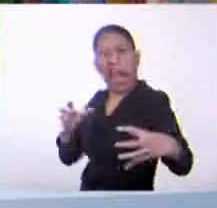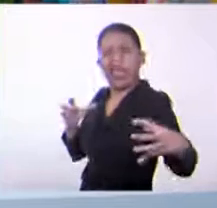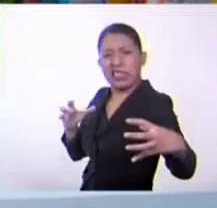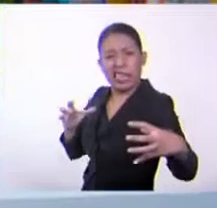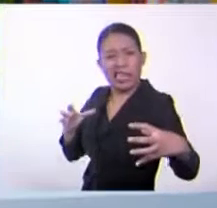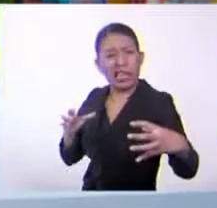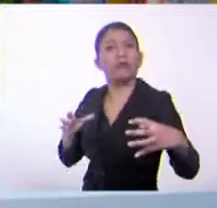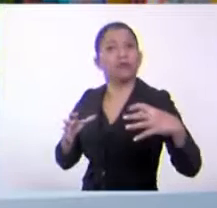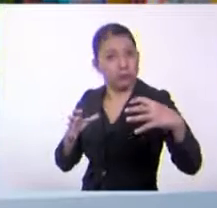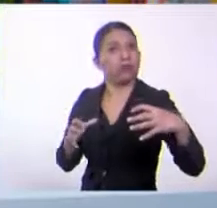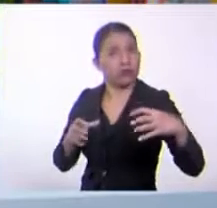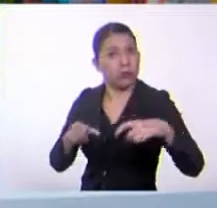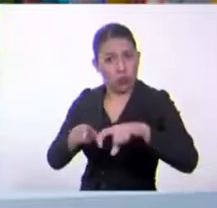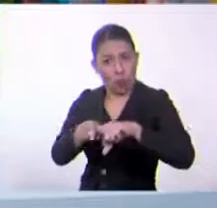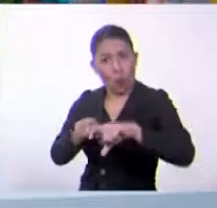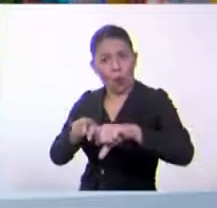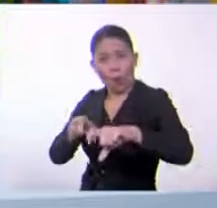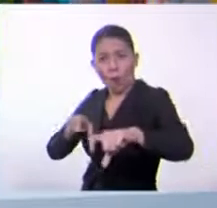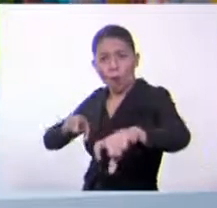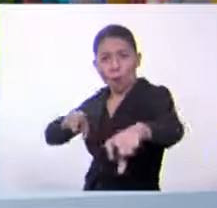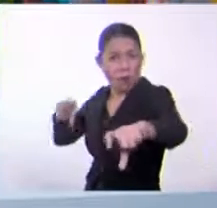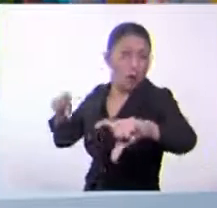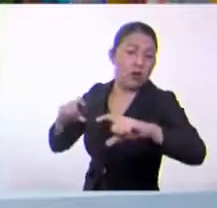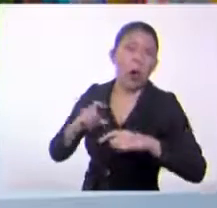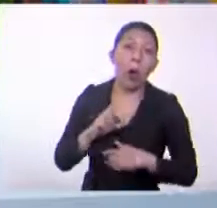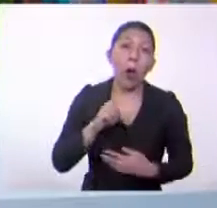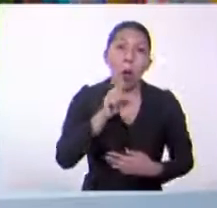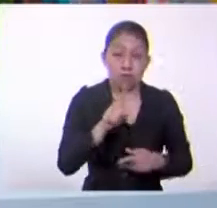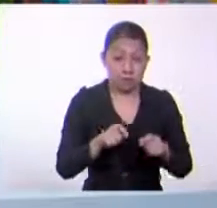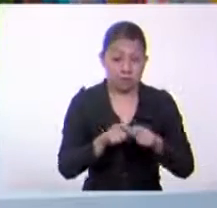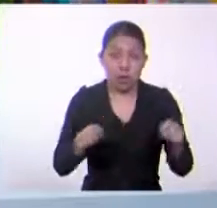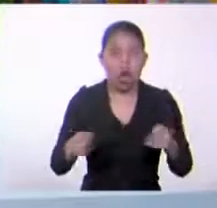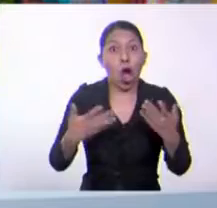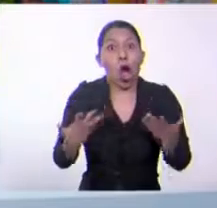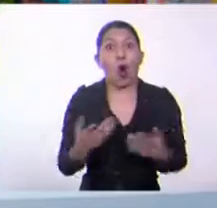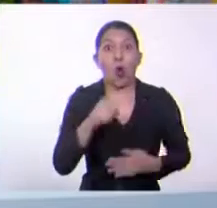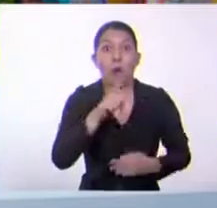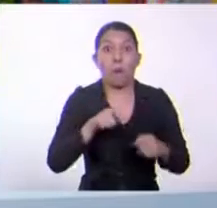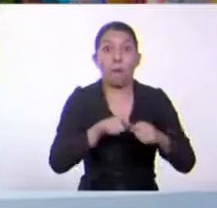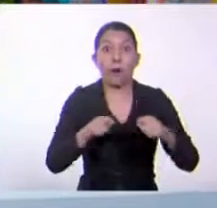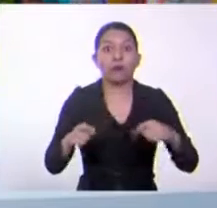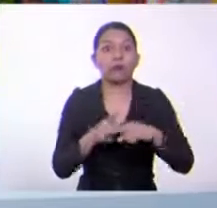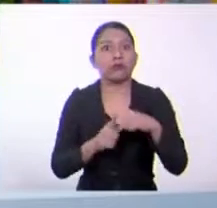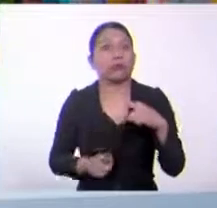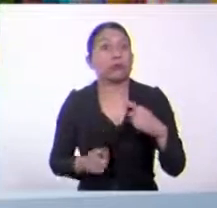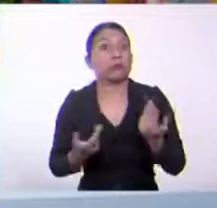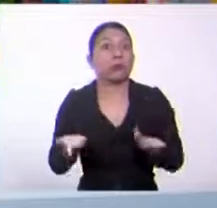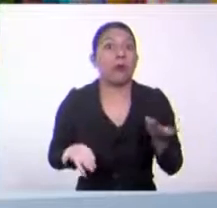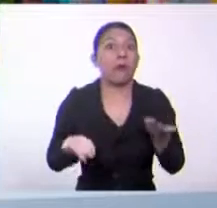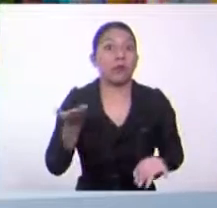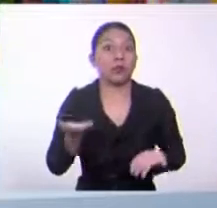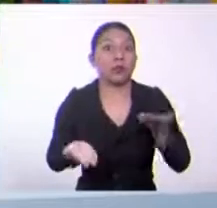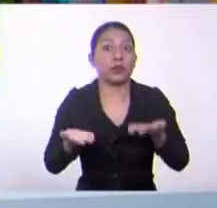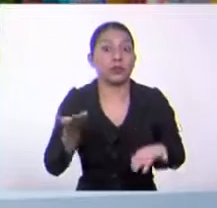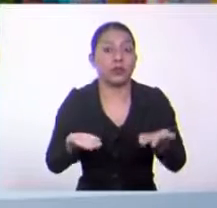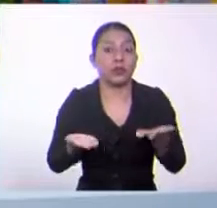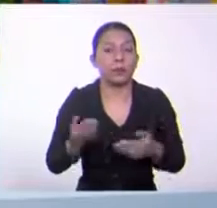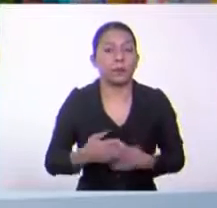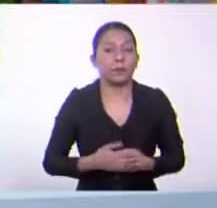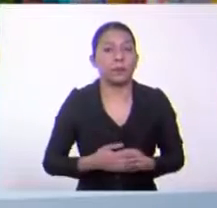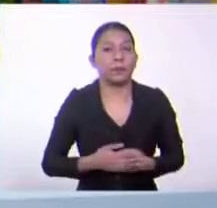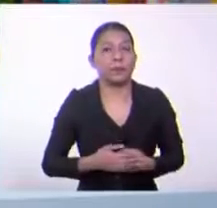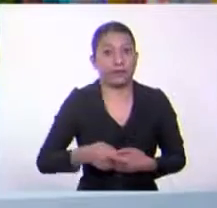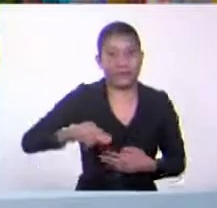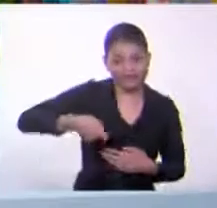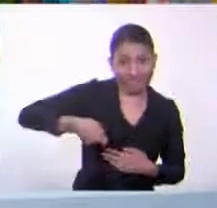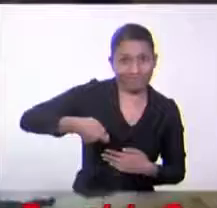larga, entre 1 metro y 1.5 metros, dependiendo de la especie. La hembra siempre es